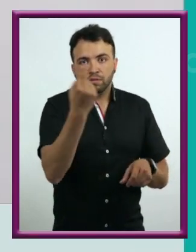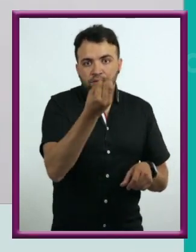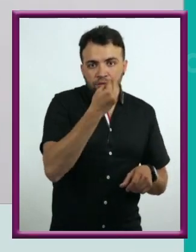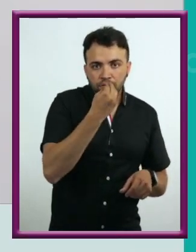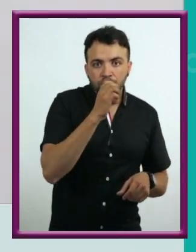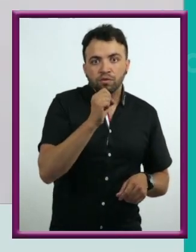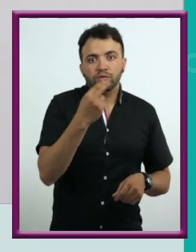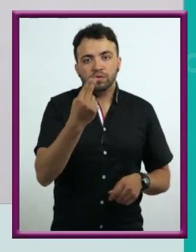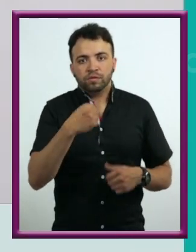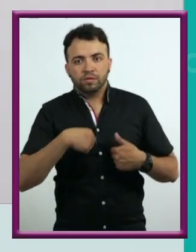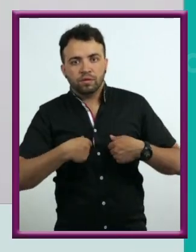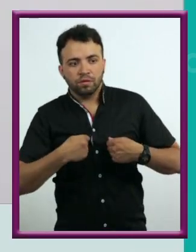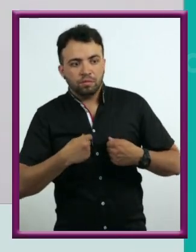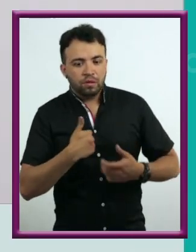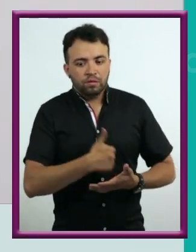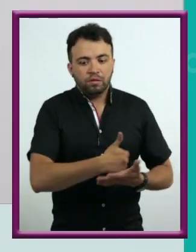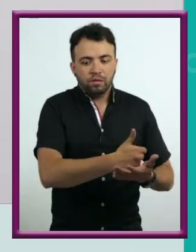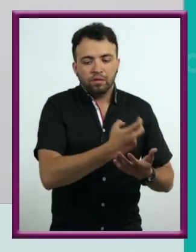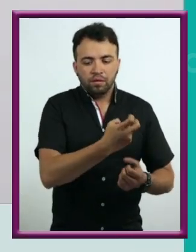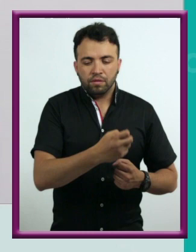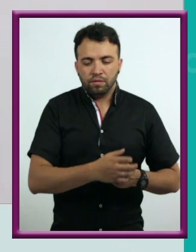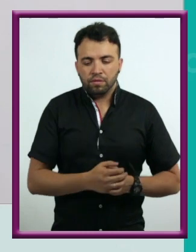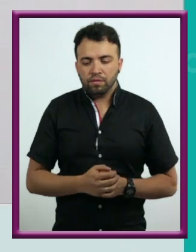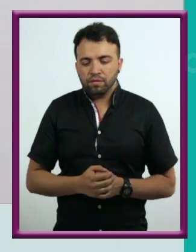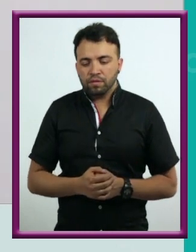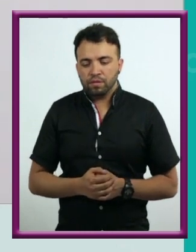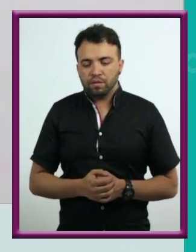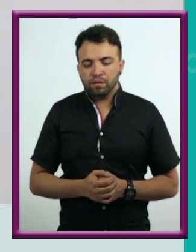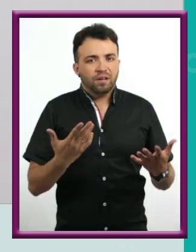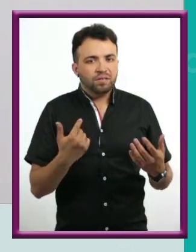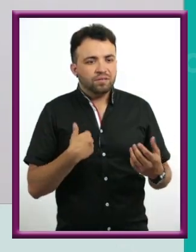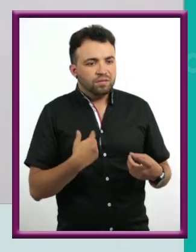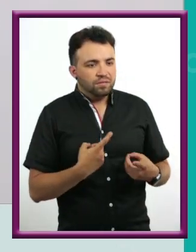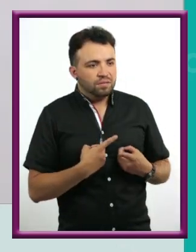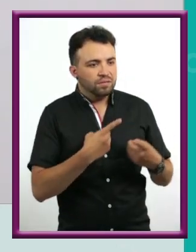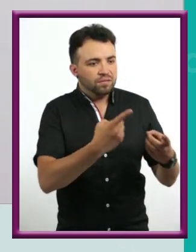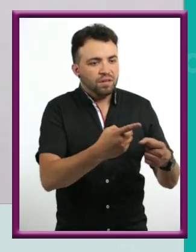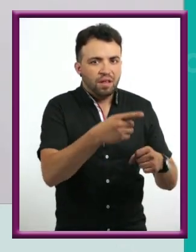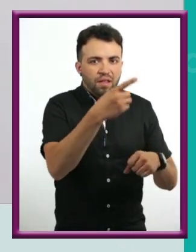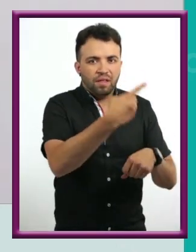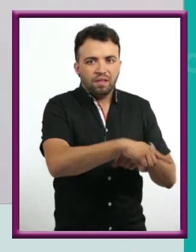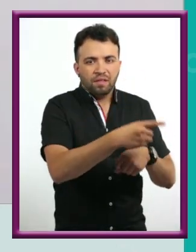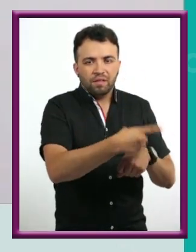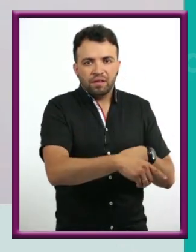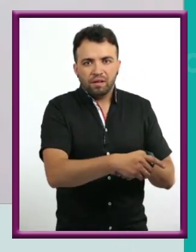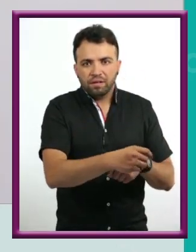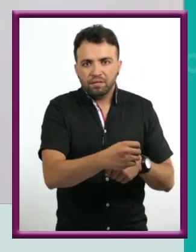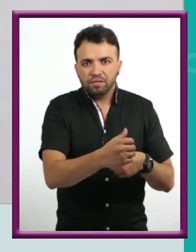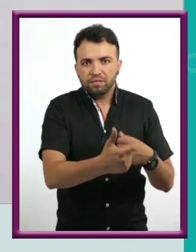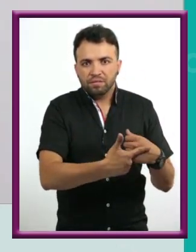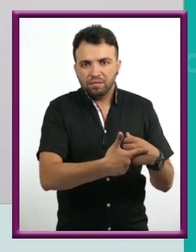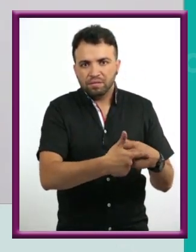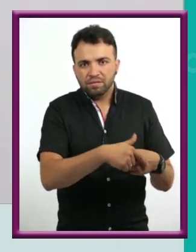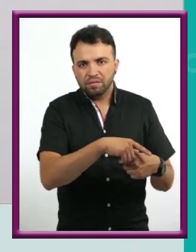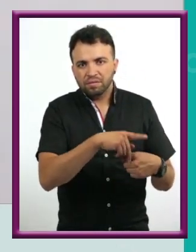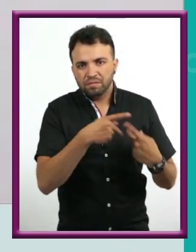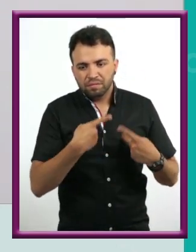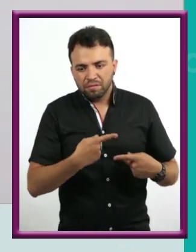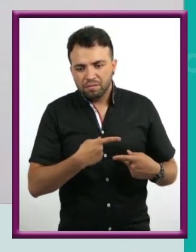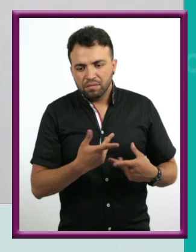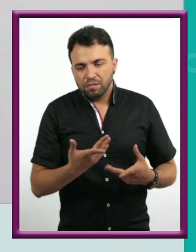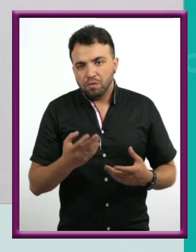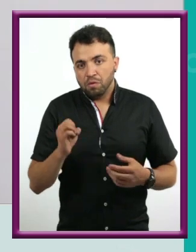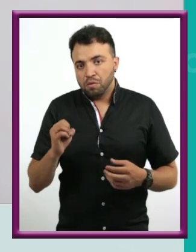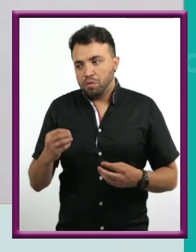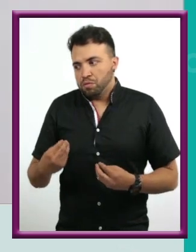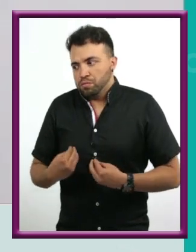Considero que la maldad es el desear hacer o hacer algo malo a alguien o